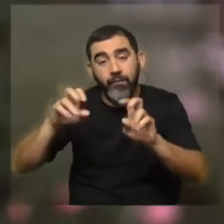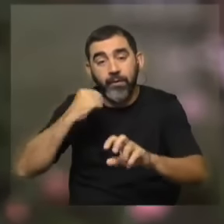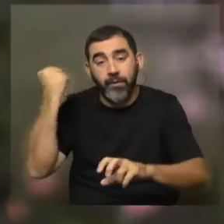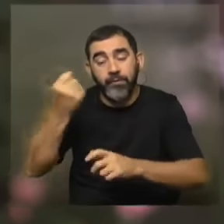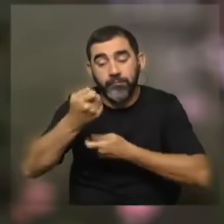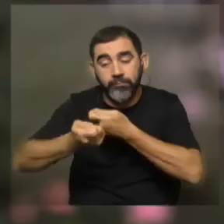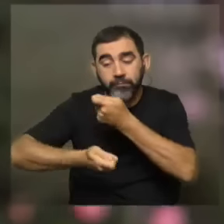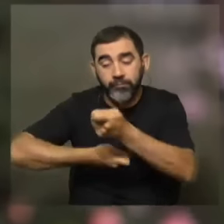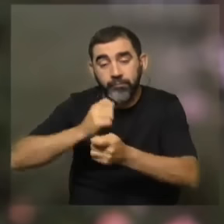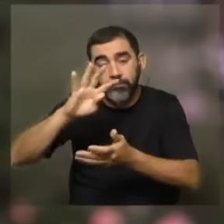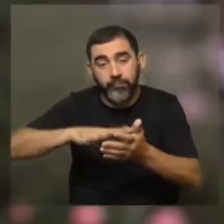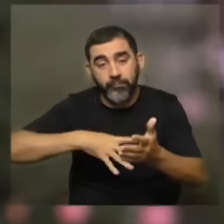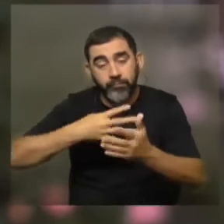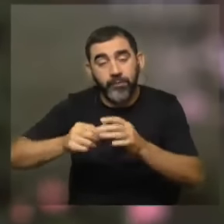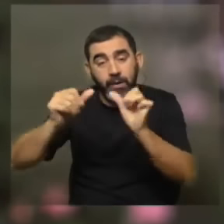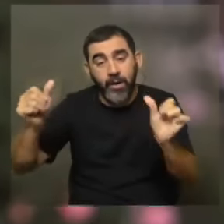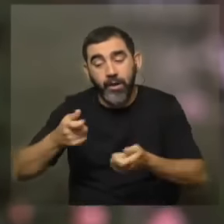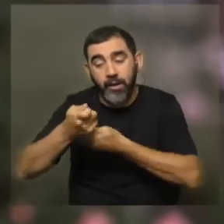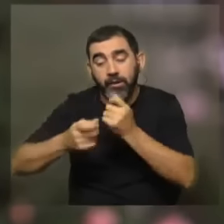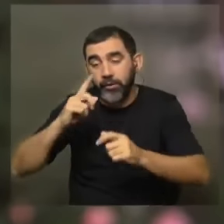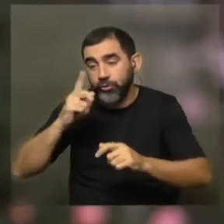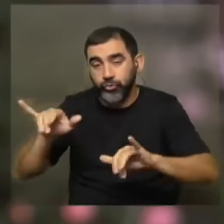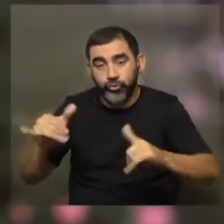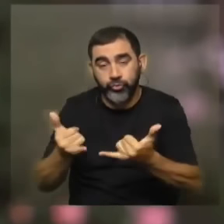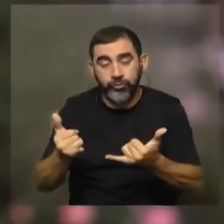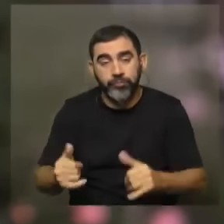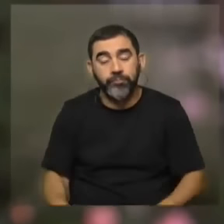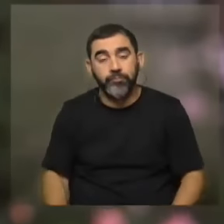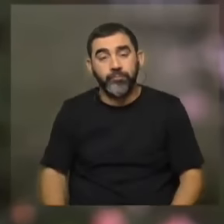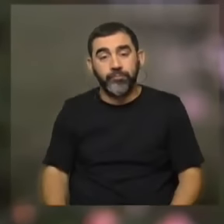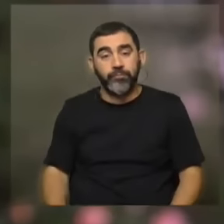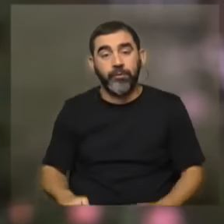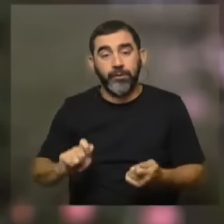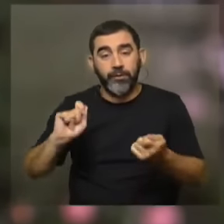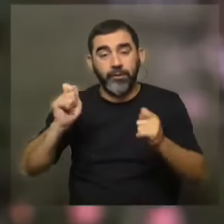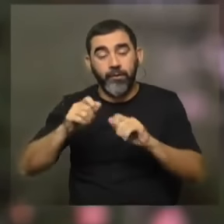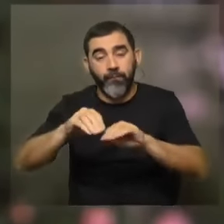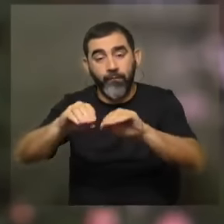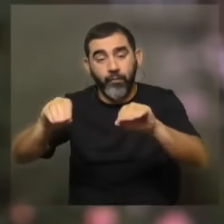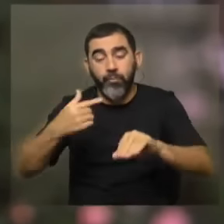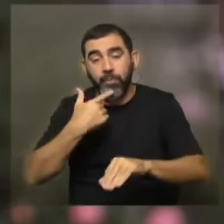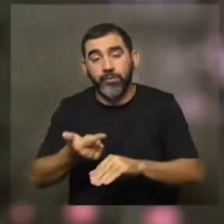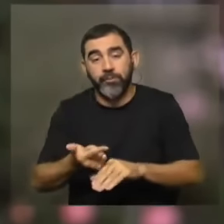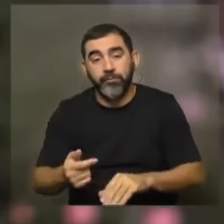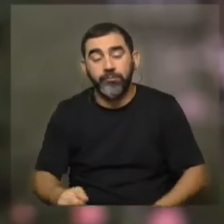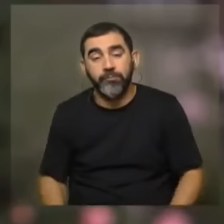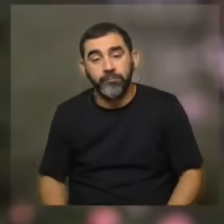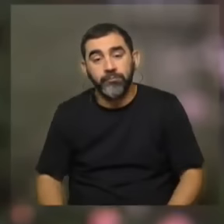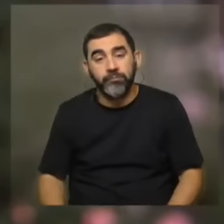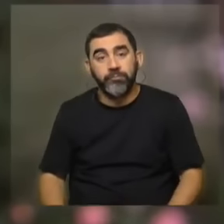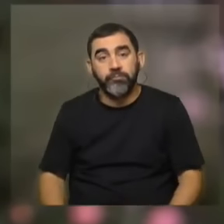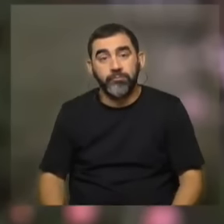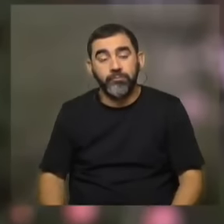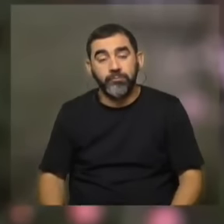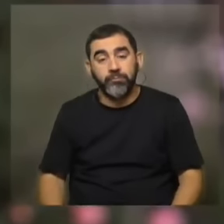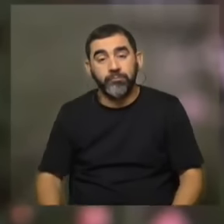construcción de la agenda y de acciones de aplicación inmediata materia de transformaciones territoriales y muy importante